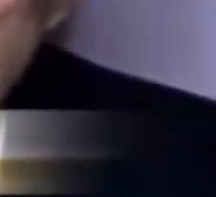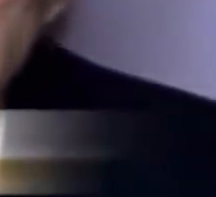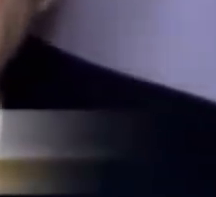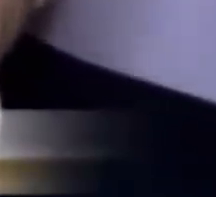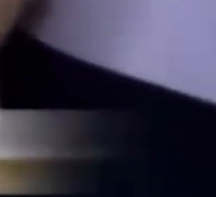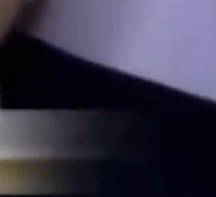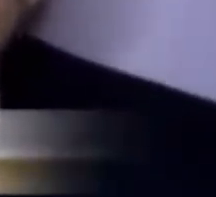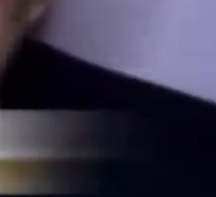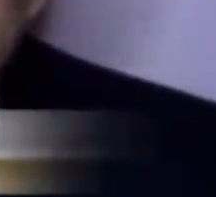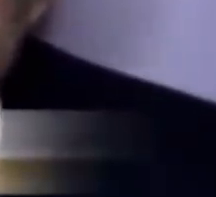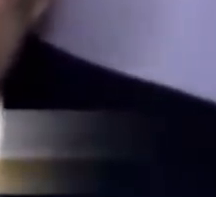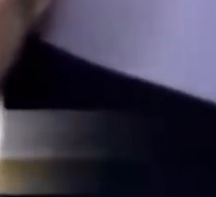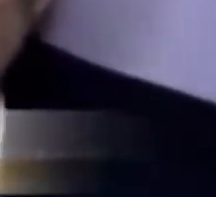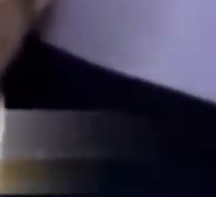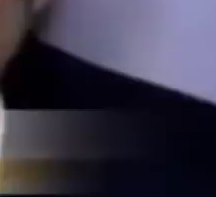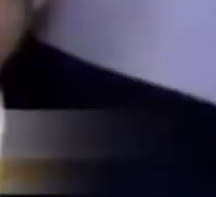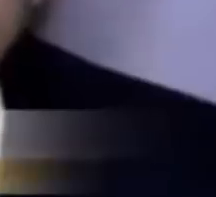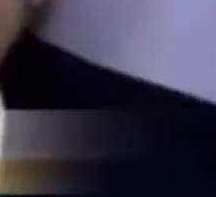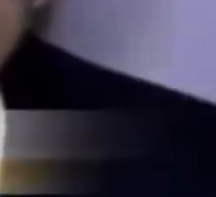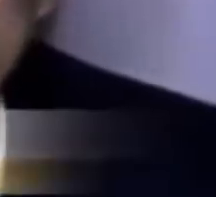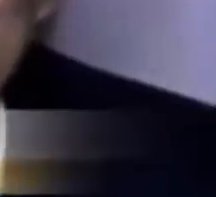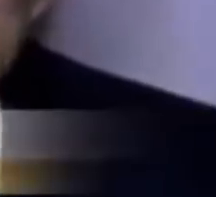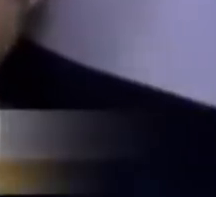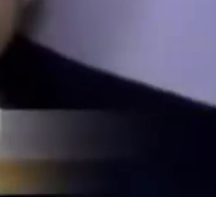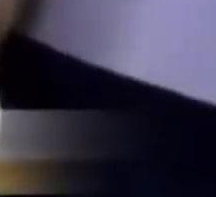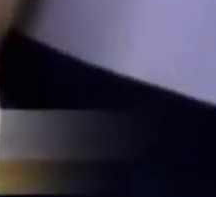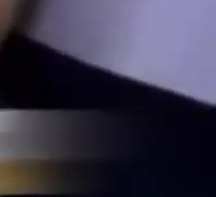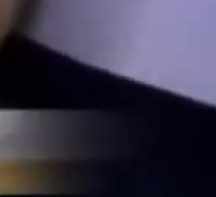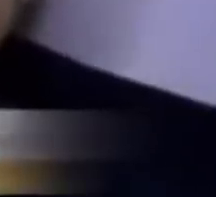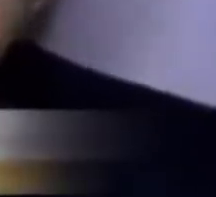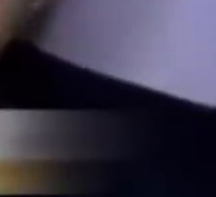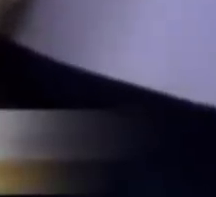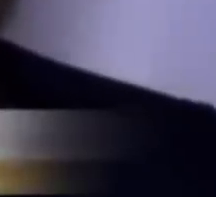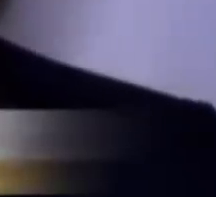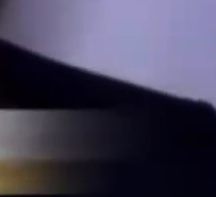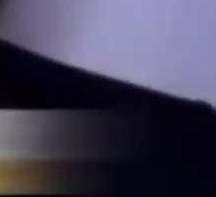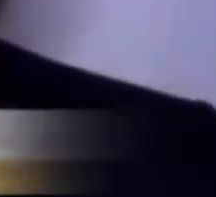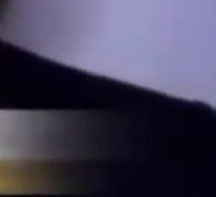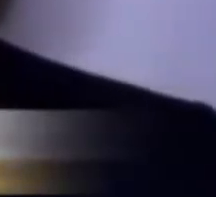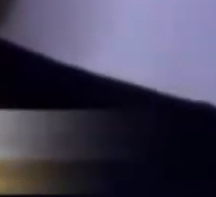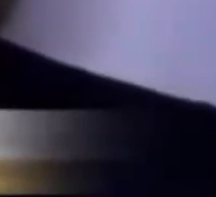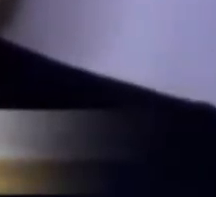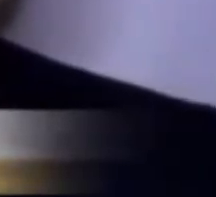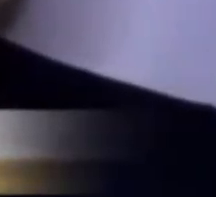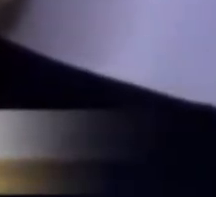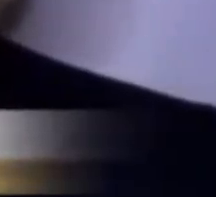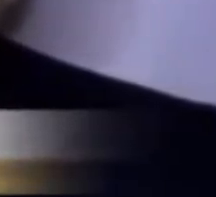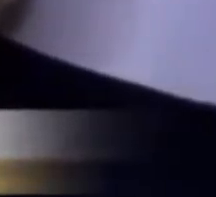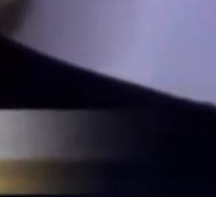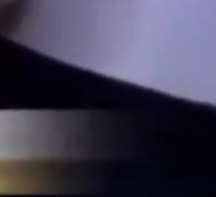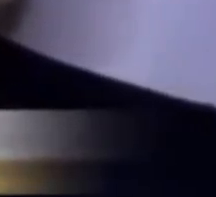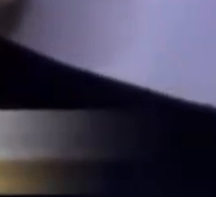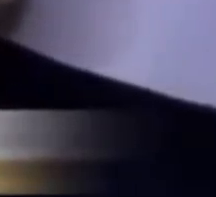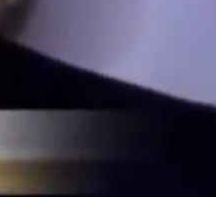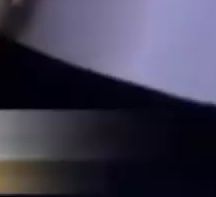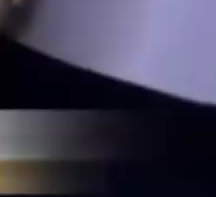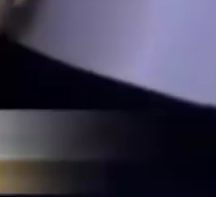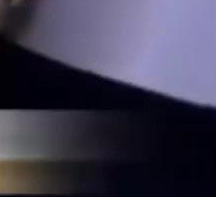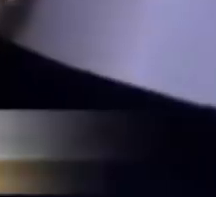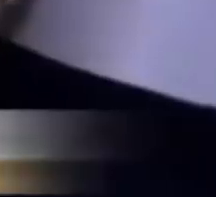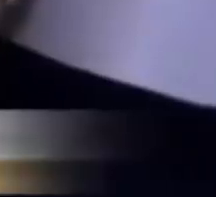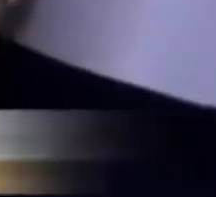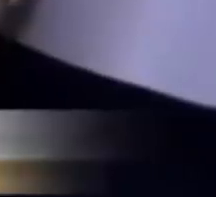tenemos un gobierno que los conduce para que sean respetuosos de la protesta democrática y de los